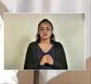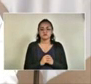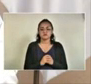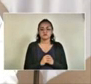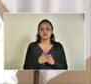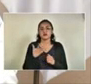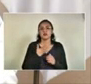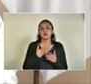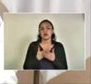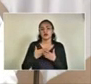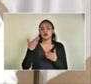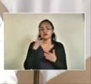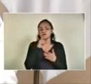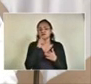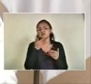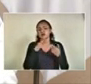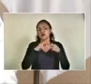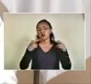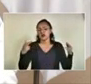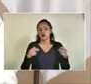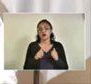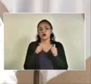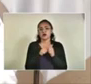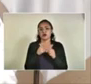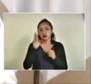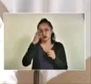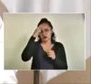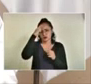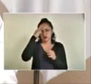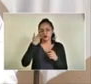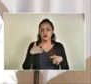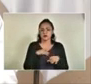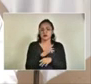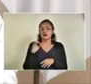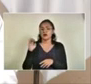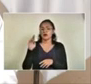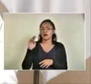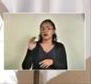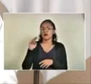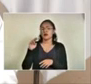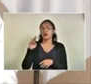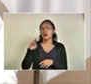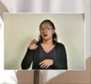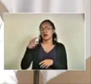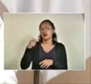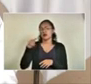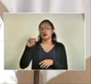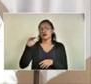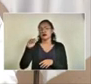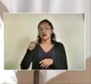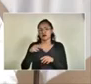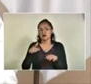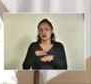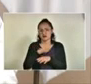conmigo el procesamiento de la reforma energética un dicho atribuido a